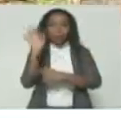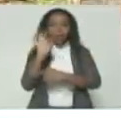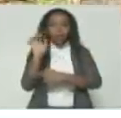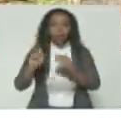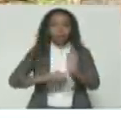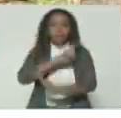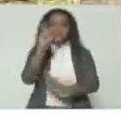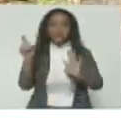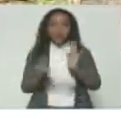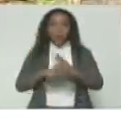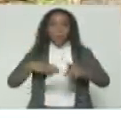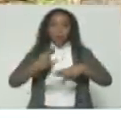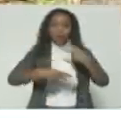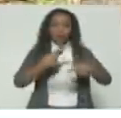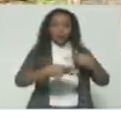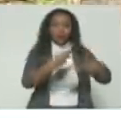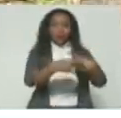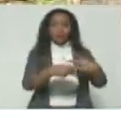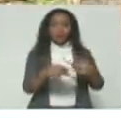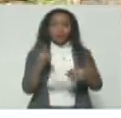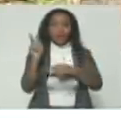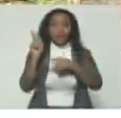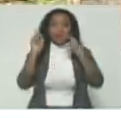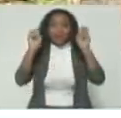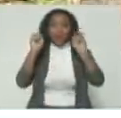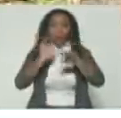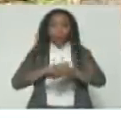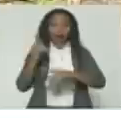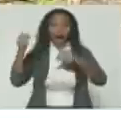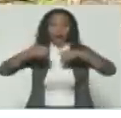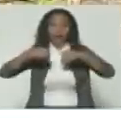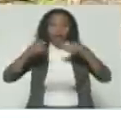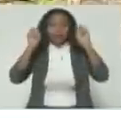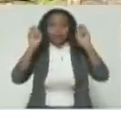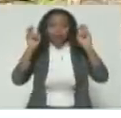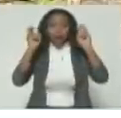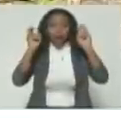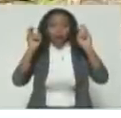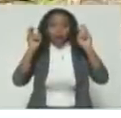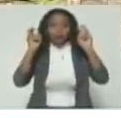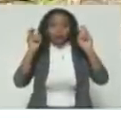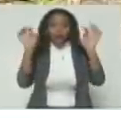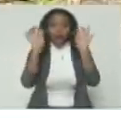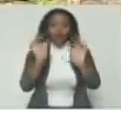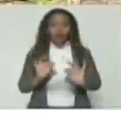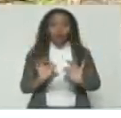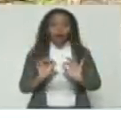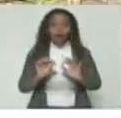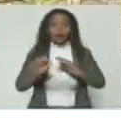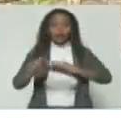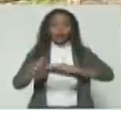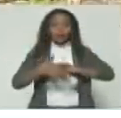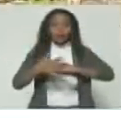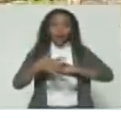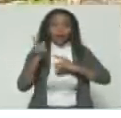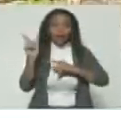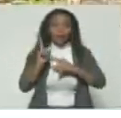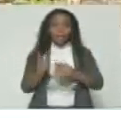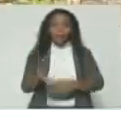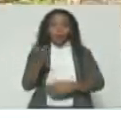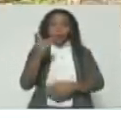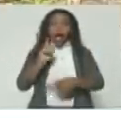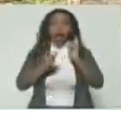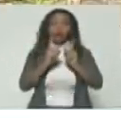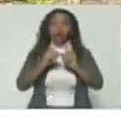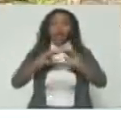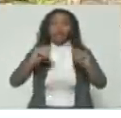productividad. Y destaco el término productividad porque aquí hay elementos de carácter técnico que deben estar presentes. Hay fincas que parecieran no